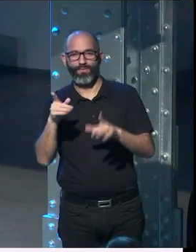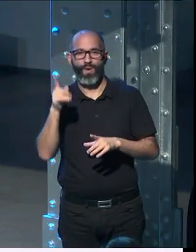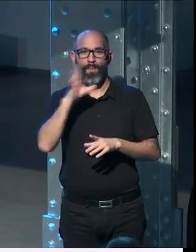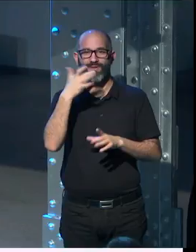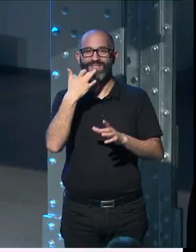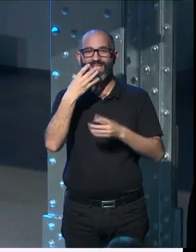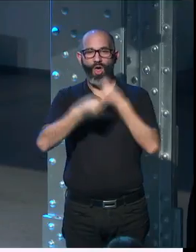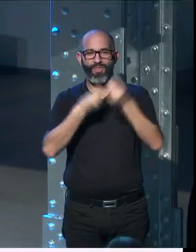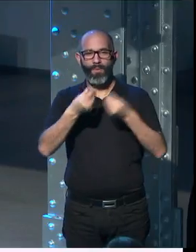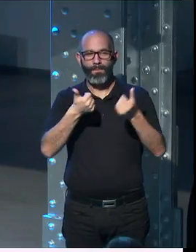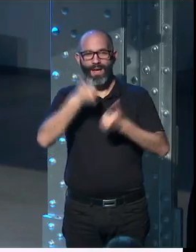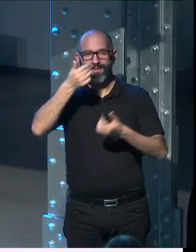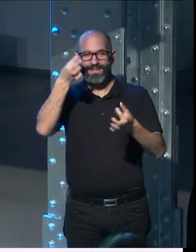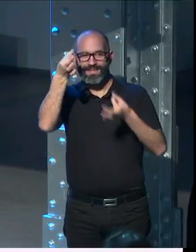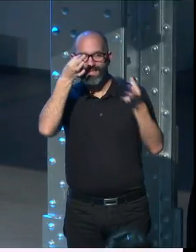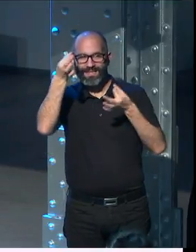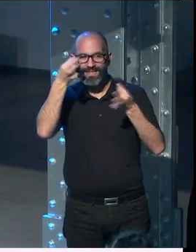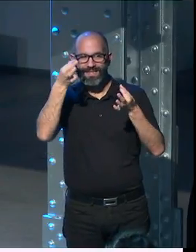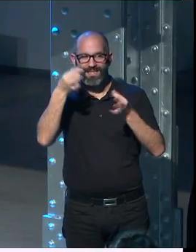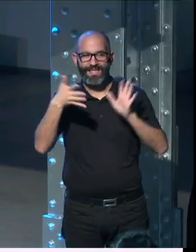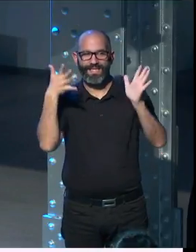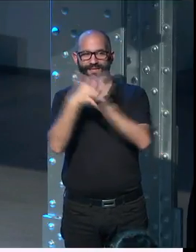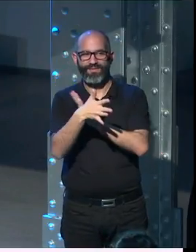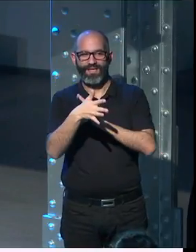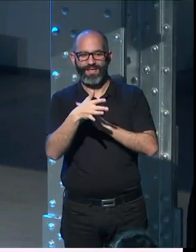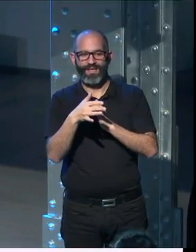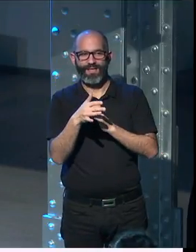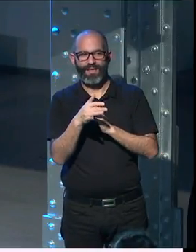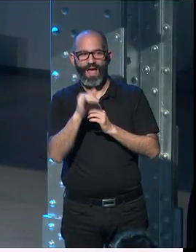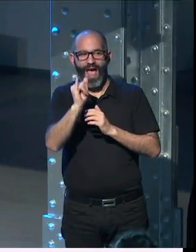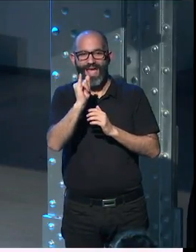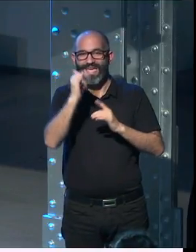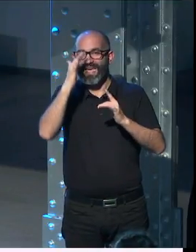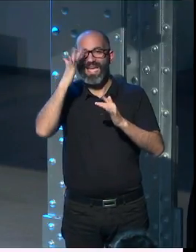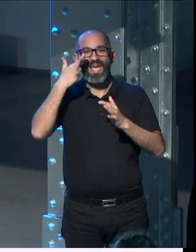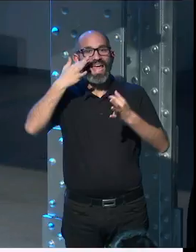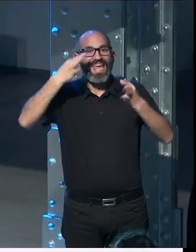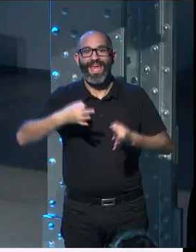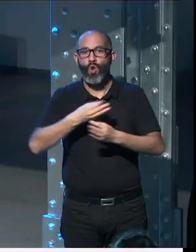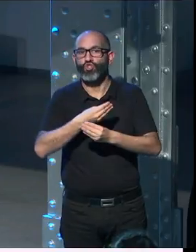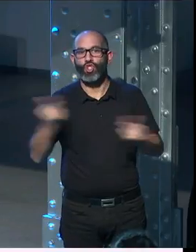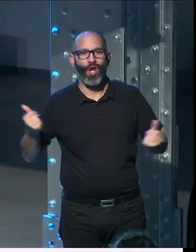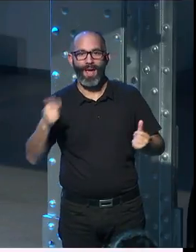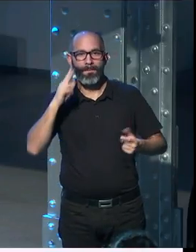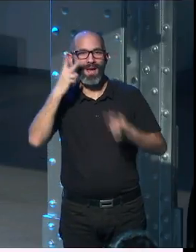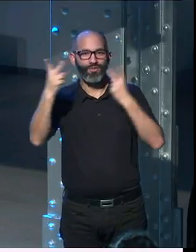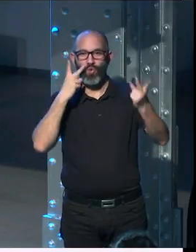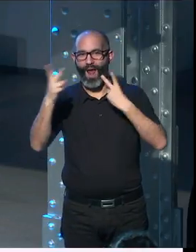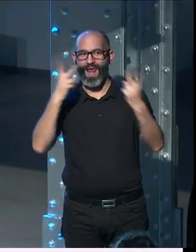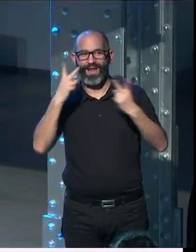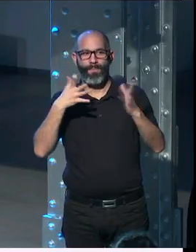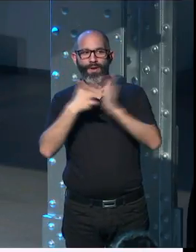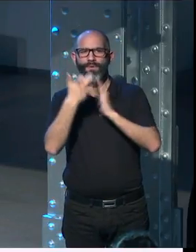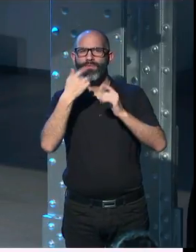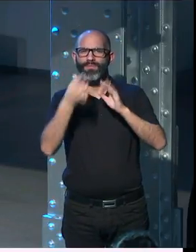más elaborado, hace que surjan este tipo de ilusiones perceptivas como este